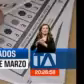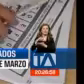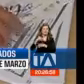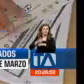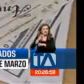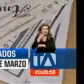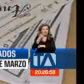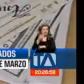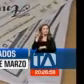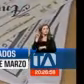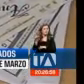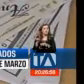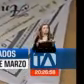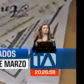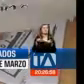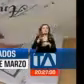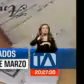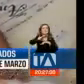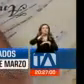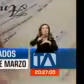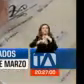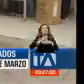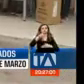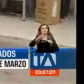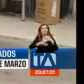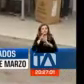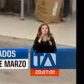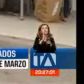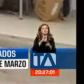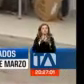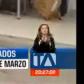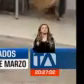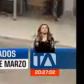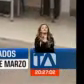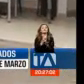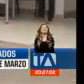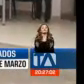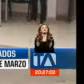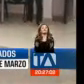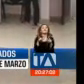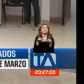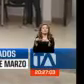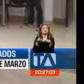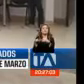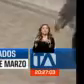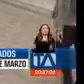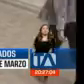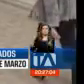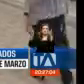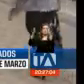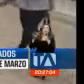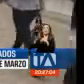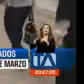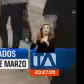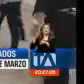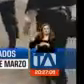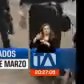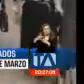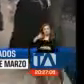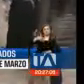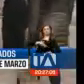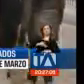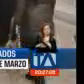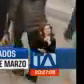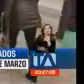de loja es la ubicación del centro de procesamiento de resultados que funcionará en la nave del complejo ferial simón bolívar con la finalidad de